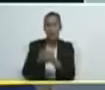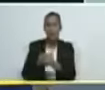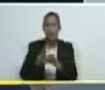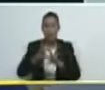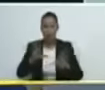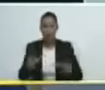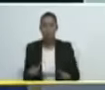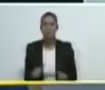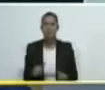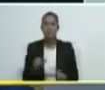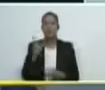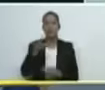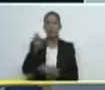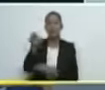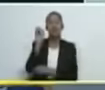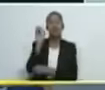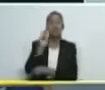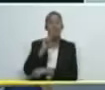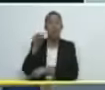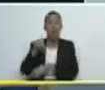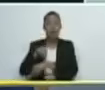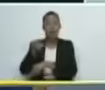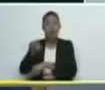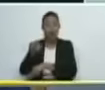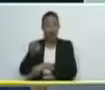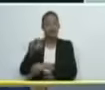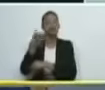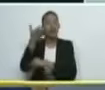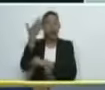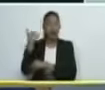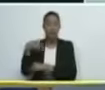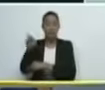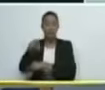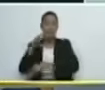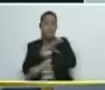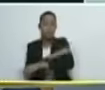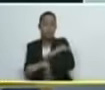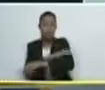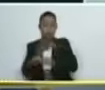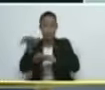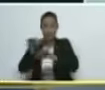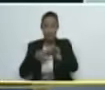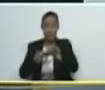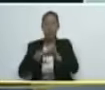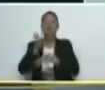Y desde la Asamblea Nacional en sus manos, 5 años se dedicaron